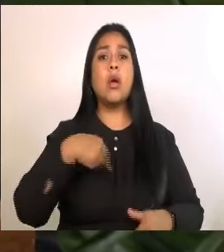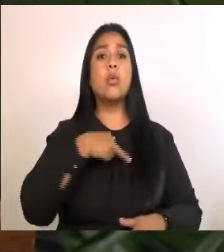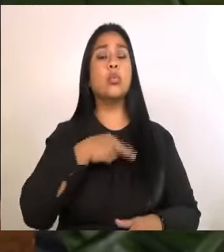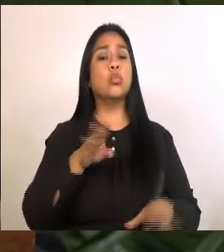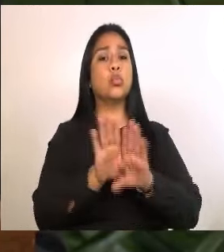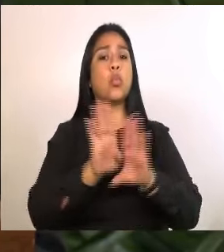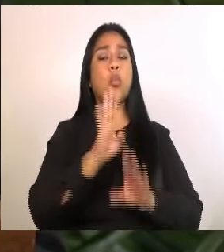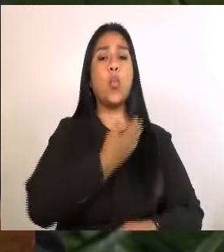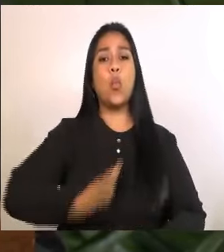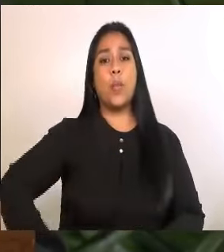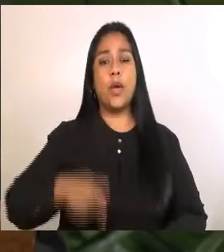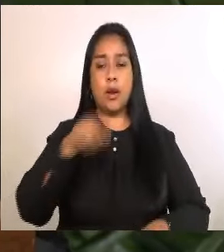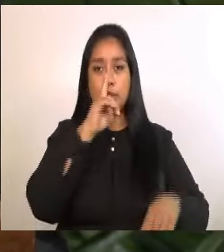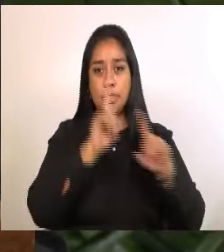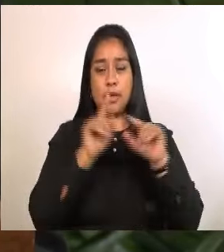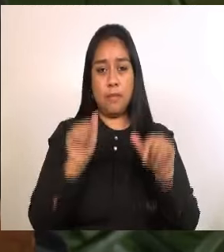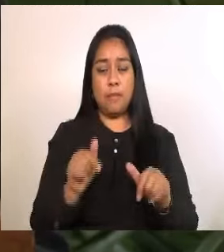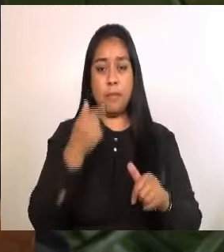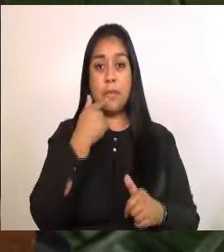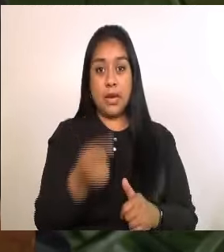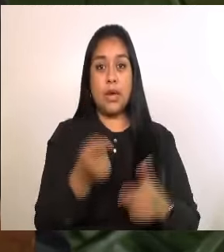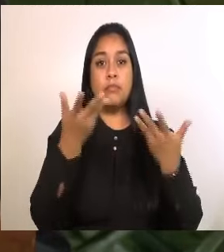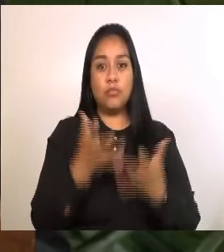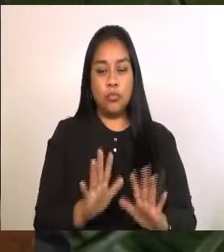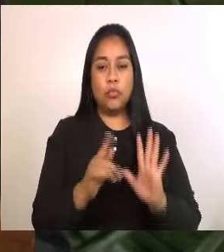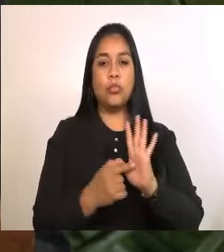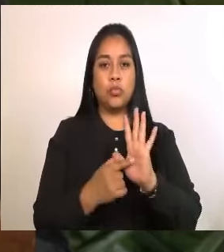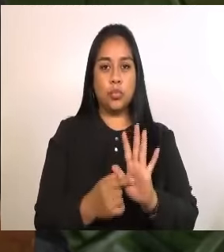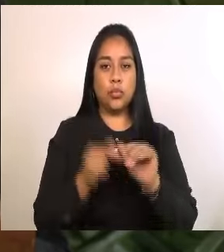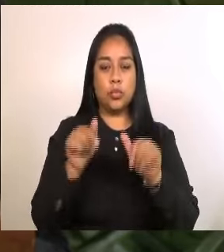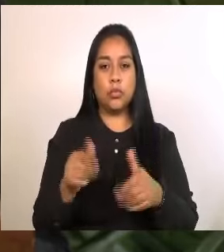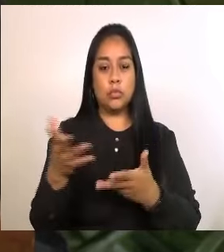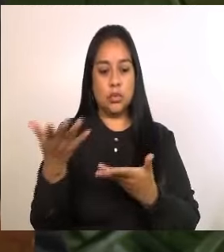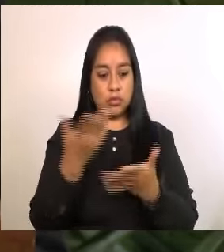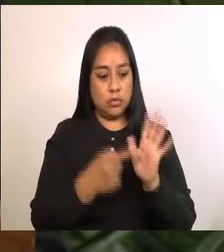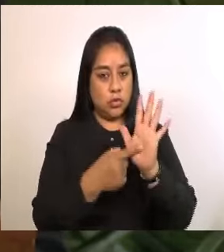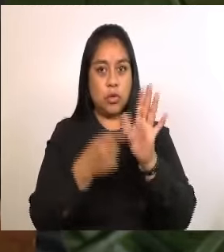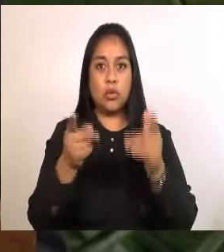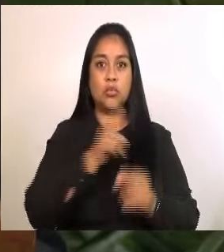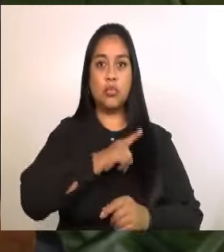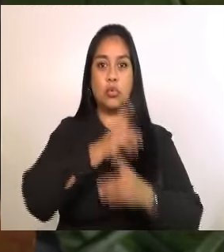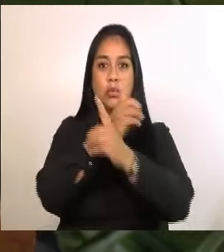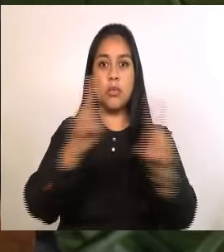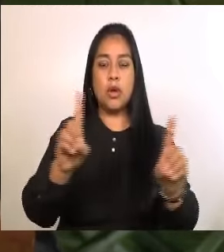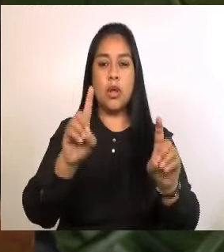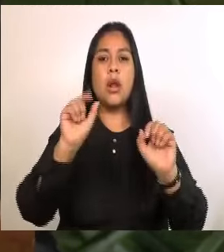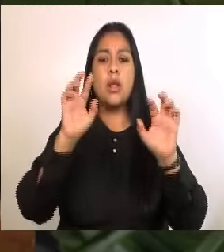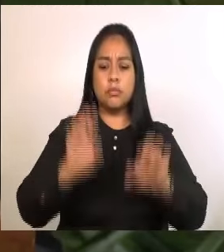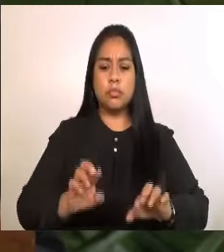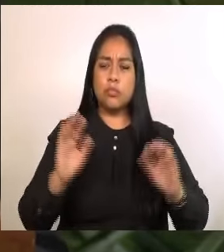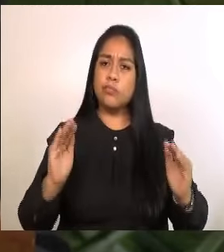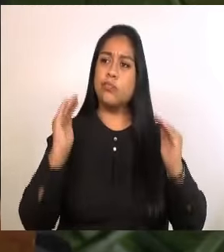sostenido, enfatizado y demostrado que solo en democracia las personas crecen